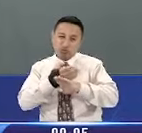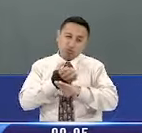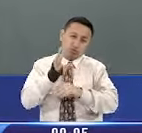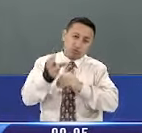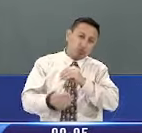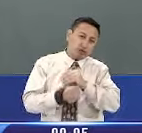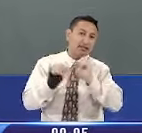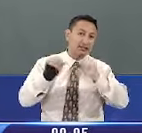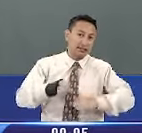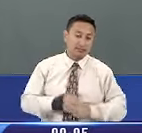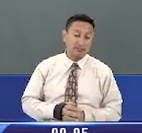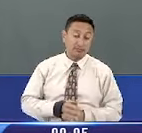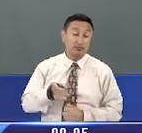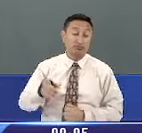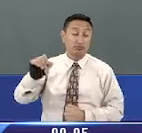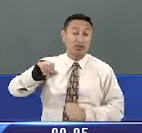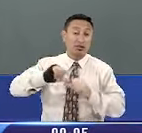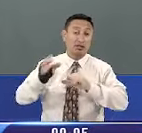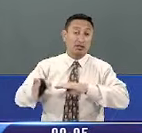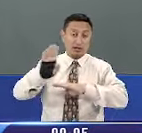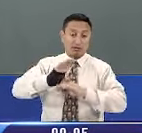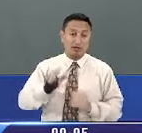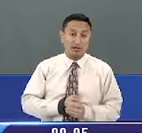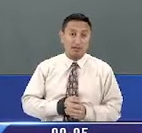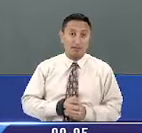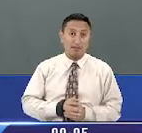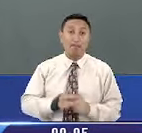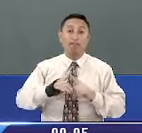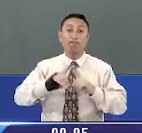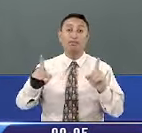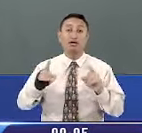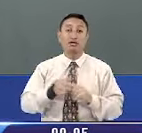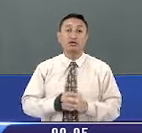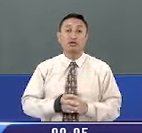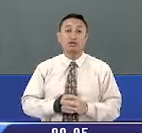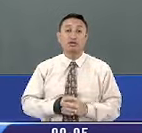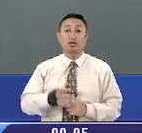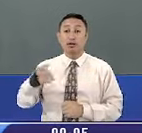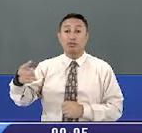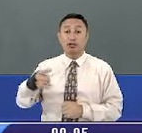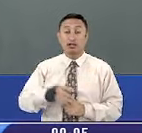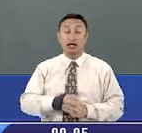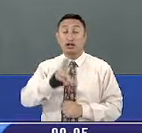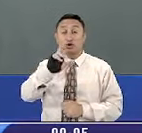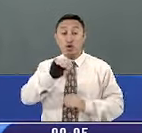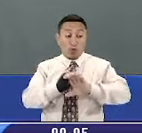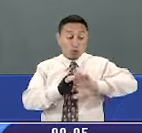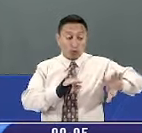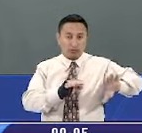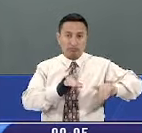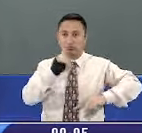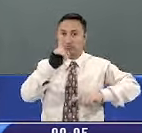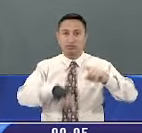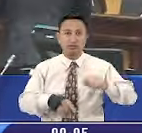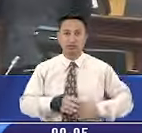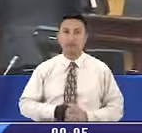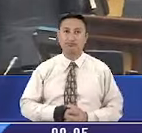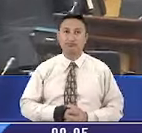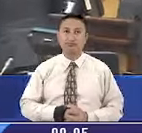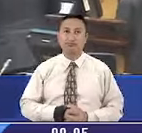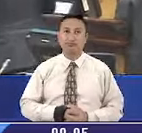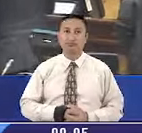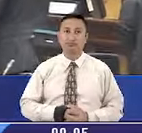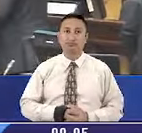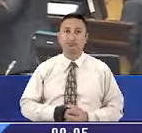duda tiene la libertad la Asamblea, pero creo que la posibilidad de no aprobar los proyectos de ley debería estar descartada. Si